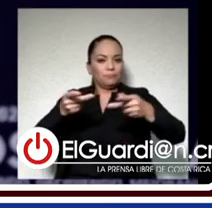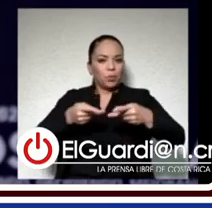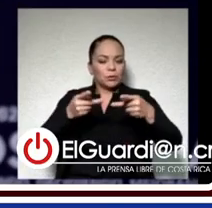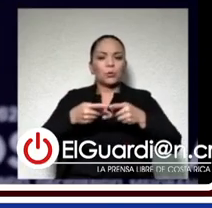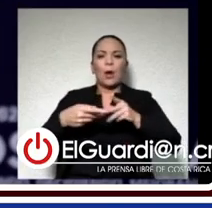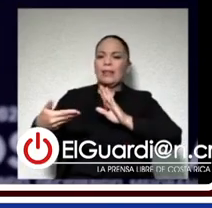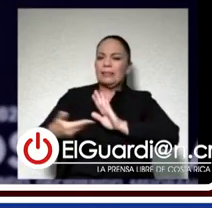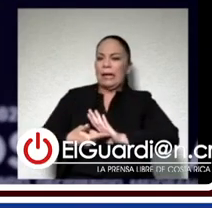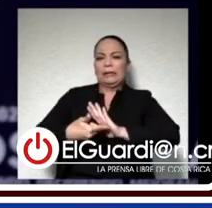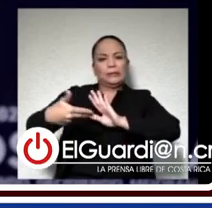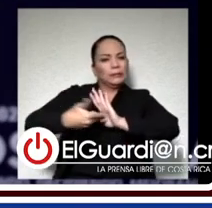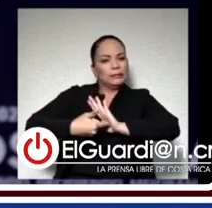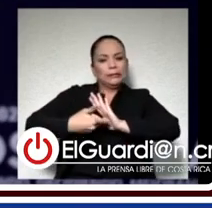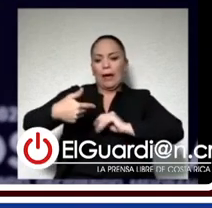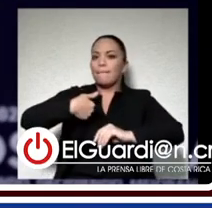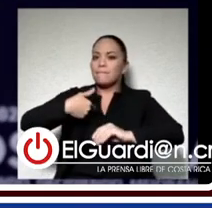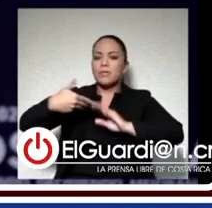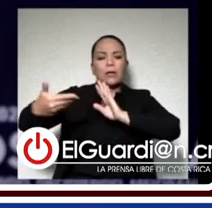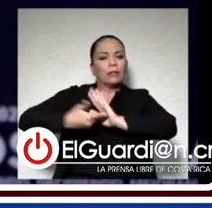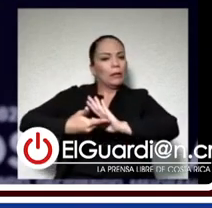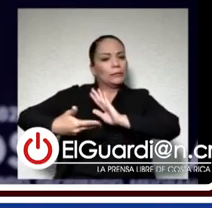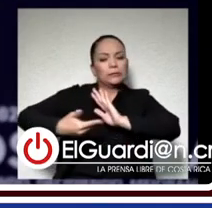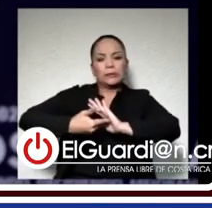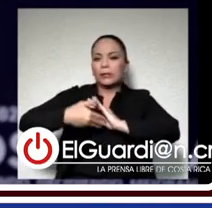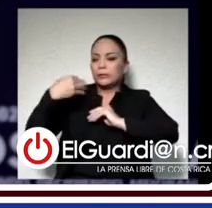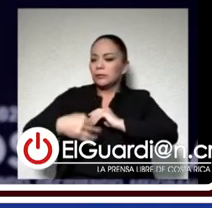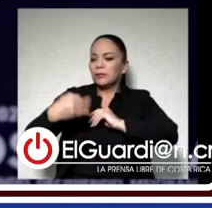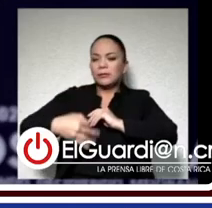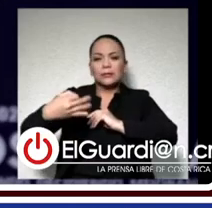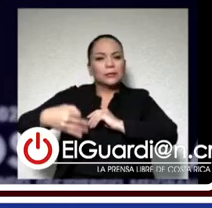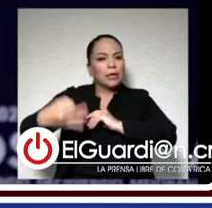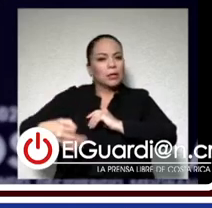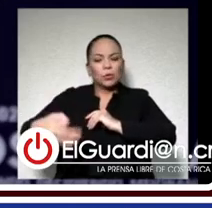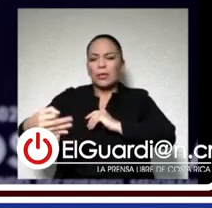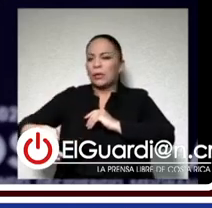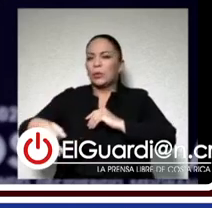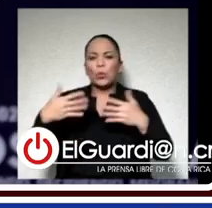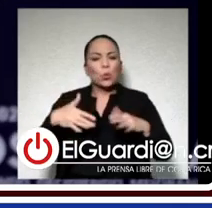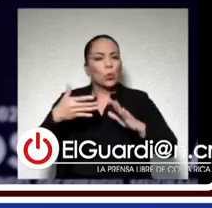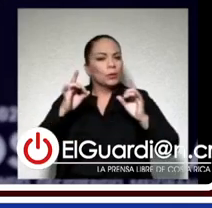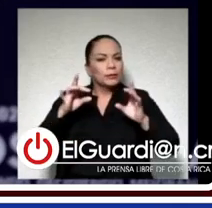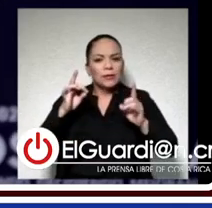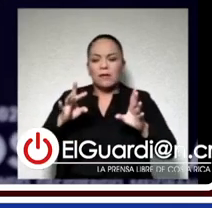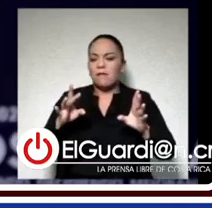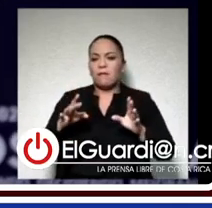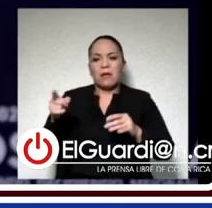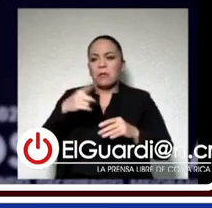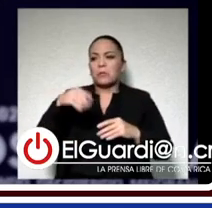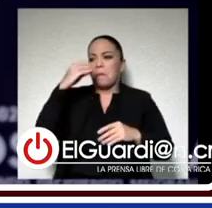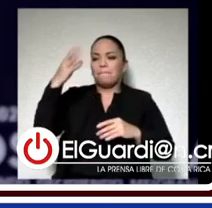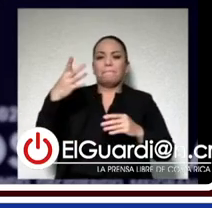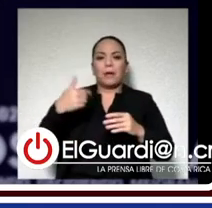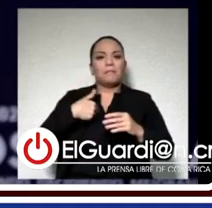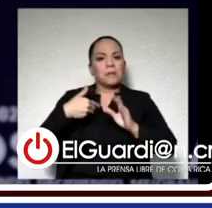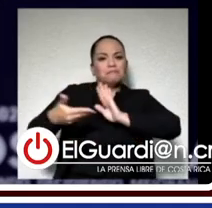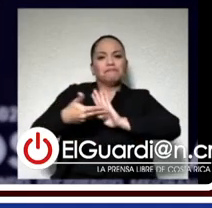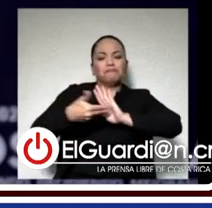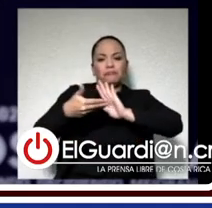constantes, diarios y sin piedad. Y no por motivos de